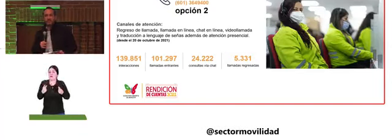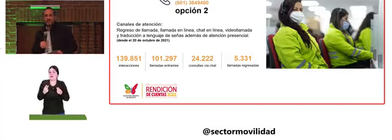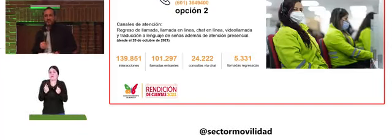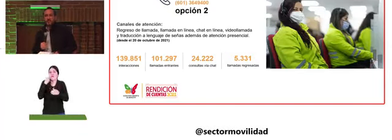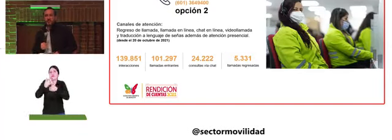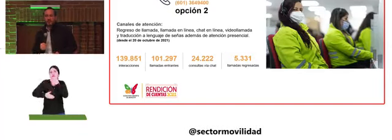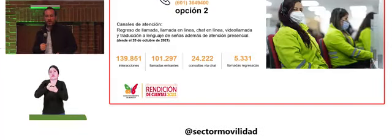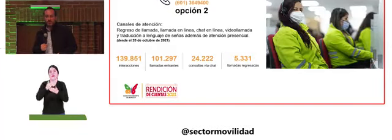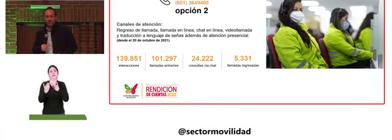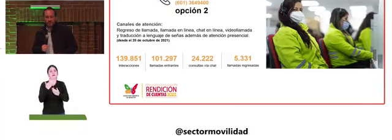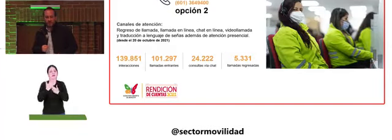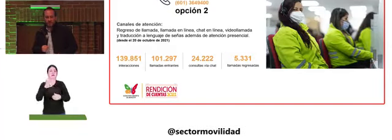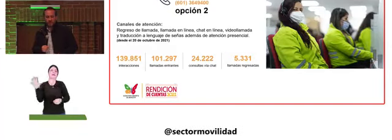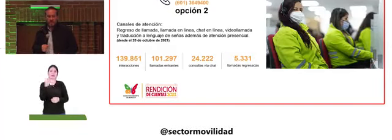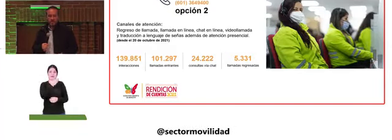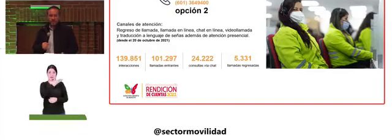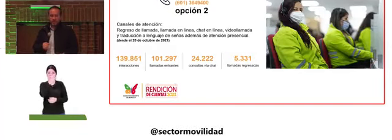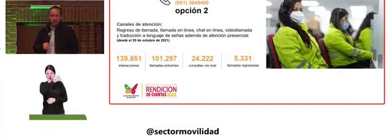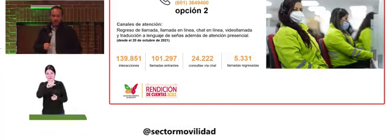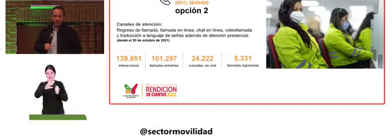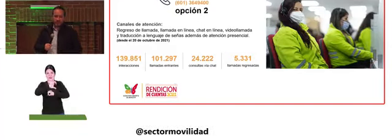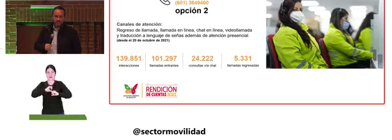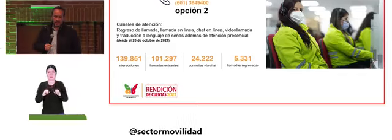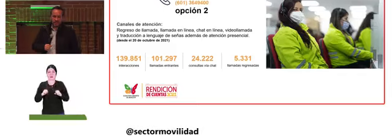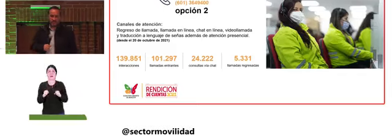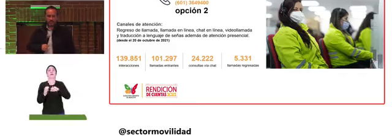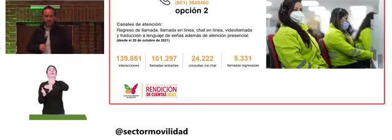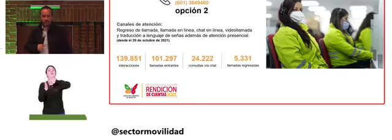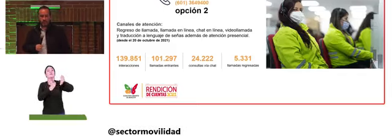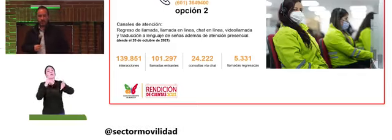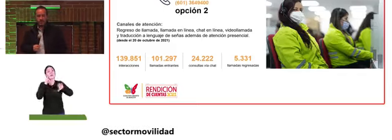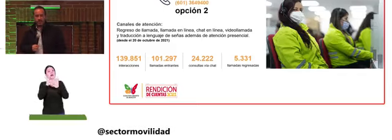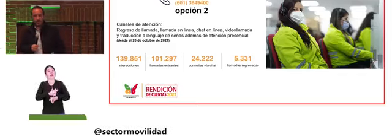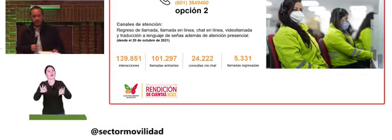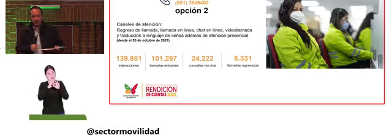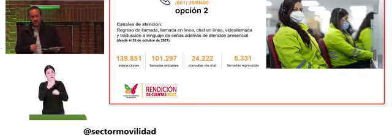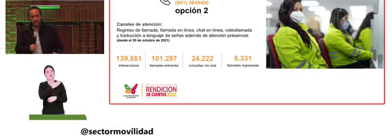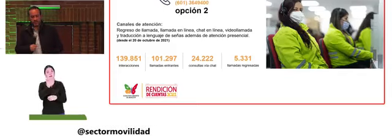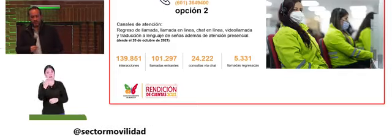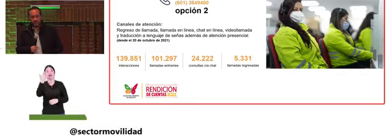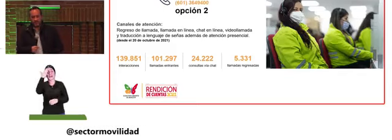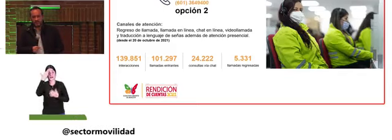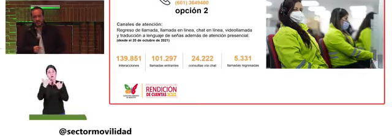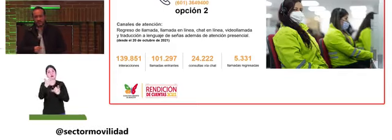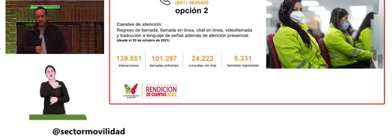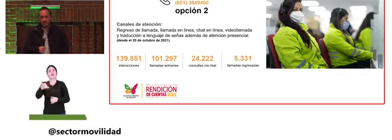más transparente para todos los bogotanos. Y también muy importante, recordar que tenemos nuestra línea